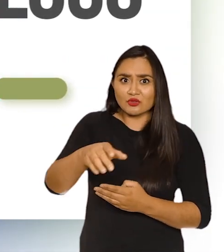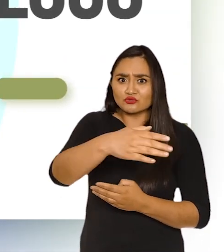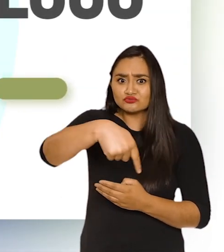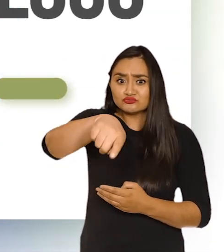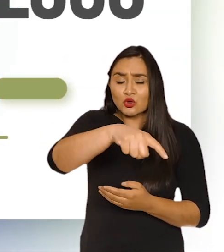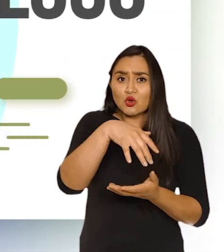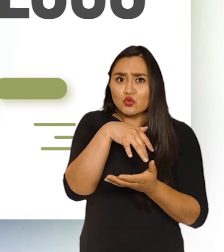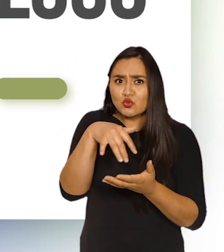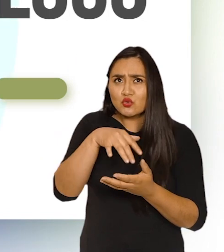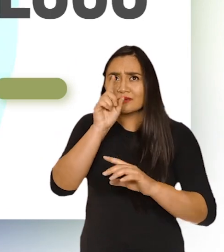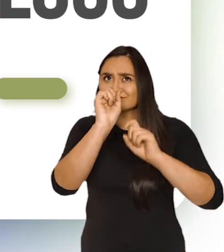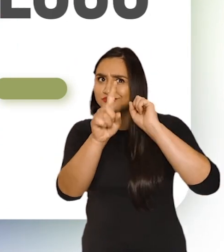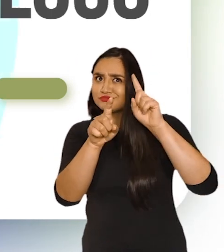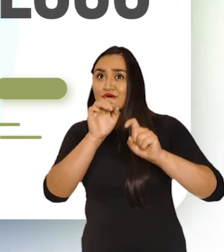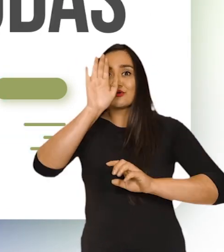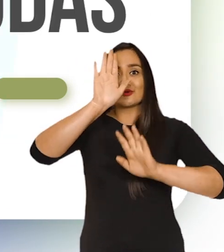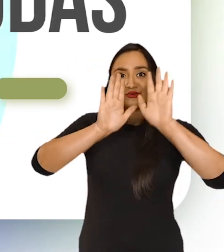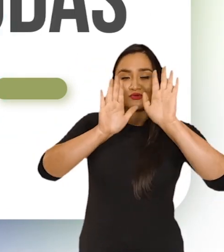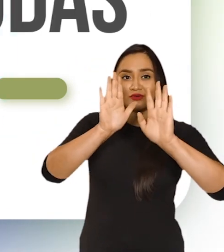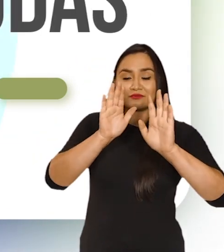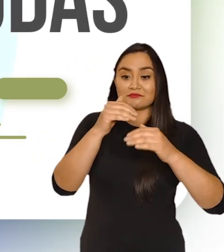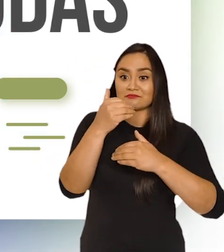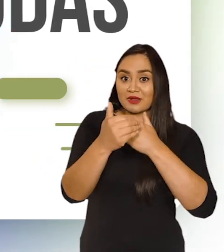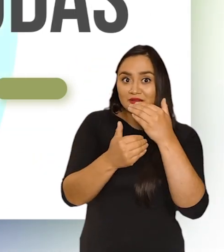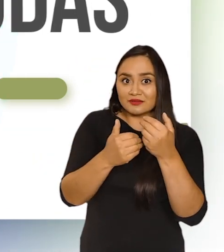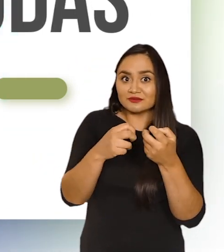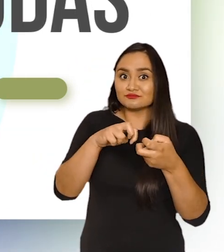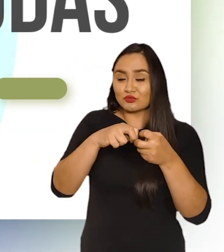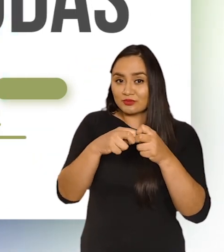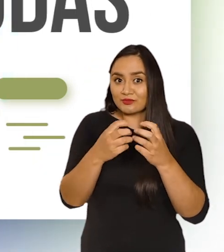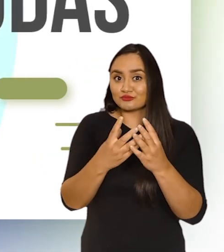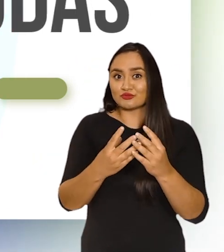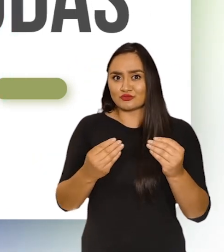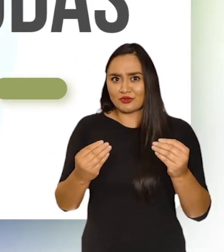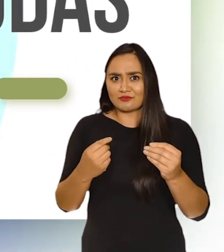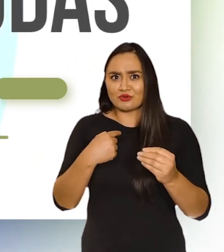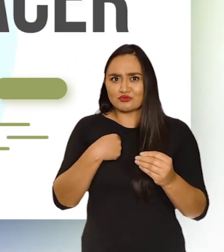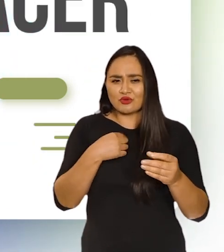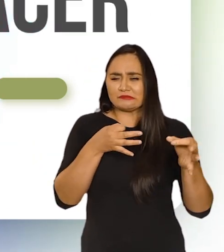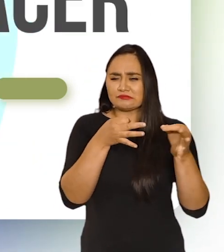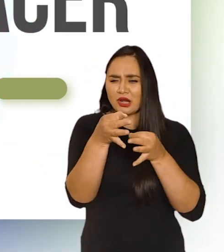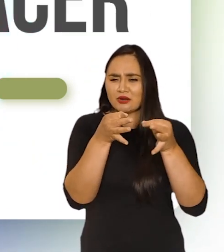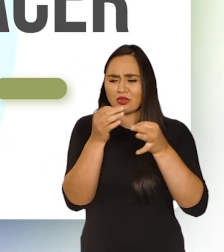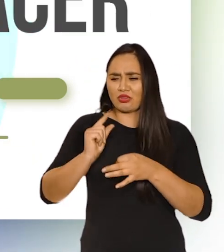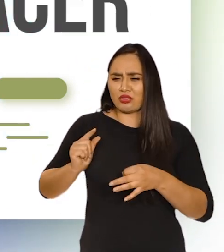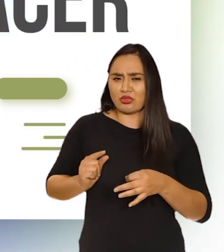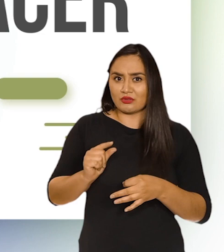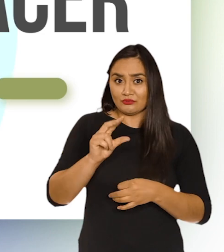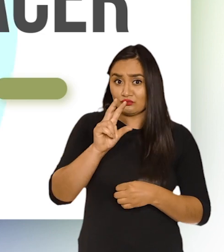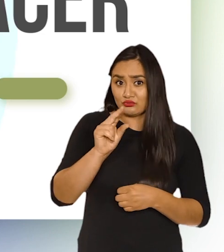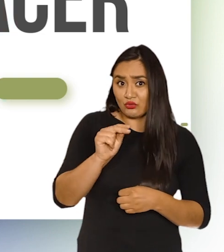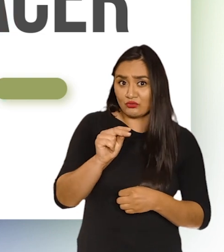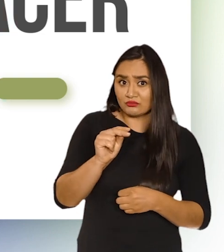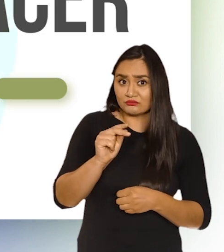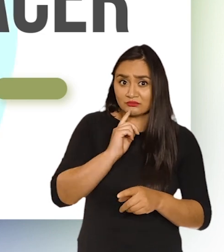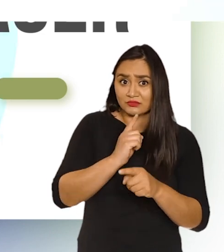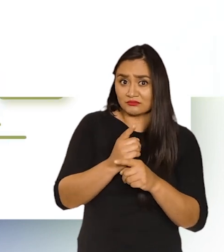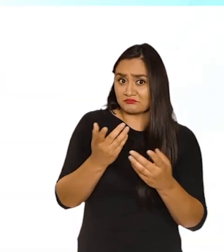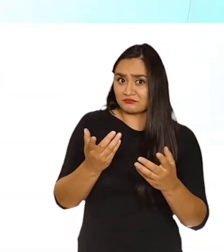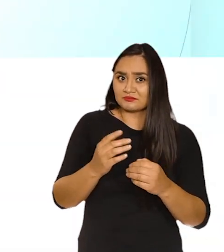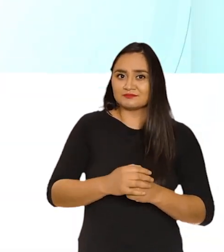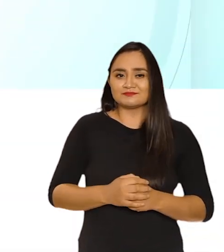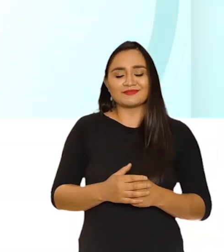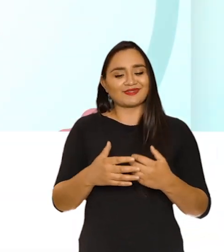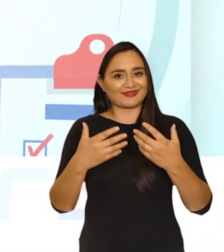estudiantes planteen sus dudas y sobre eso resolver. Pero ya no tanto decirles cómo hacer las cosas, como hice